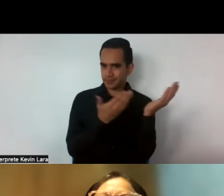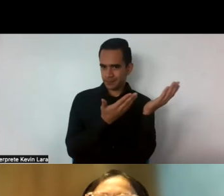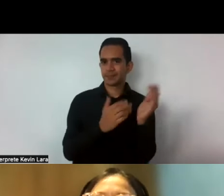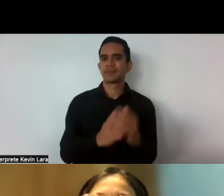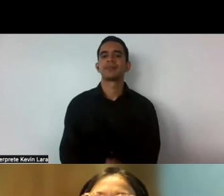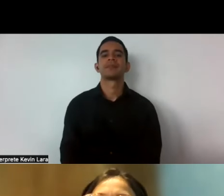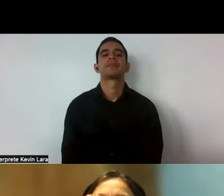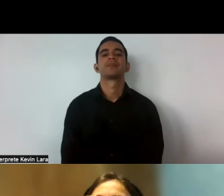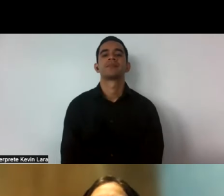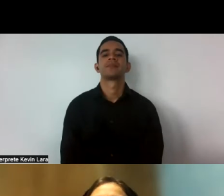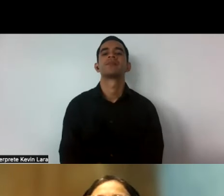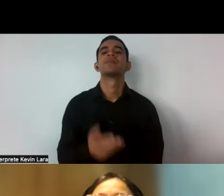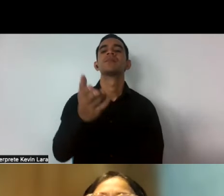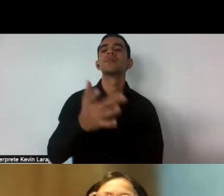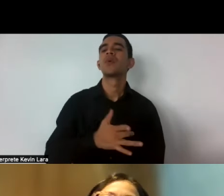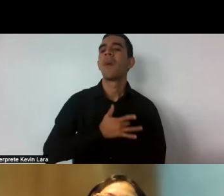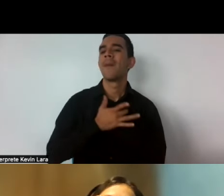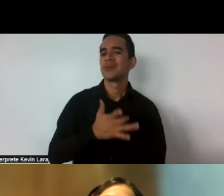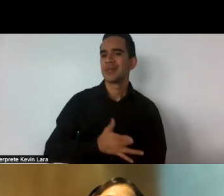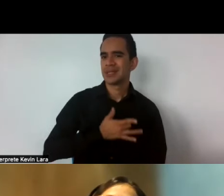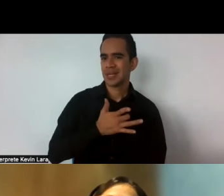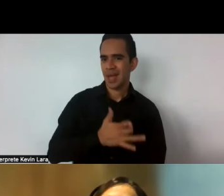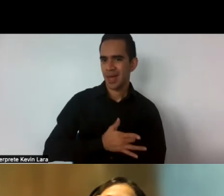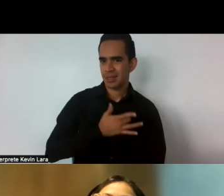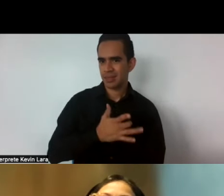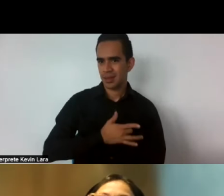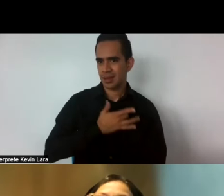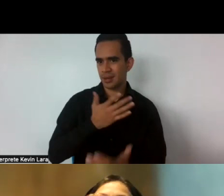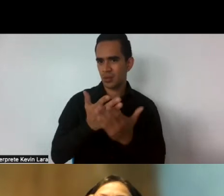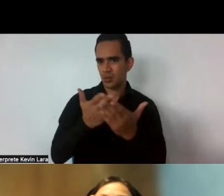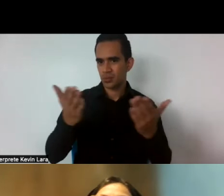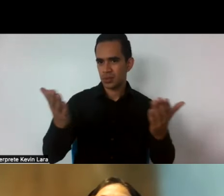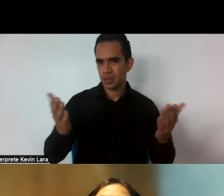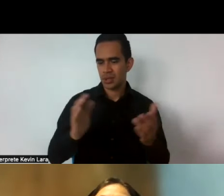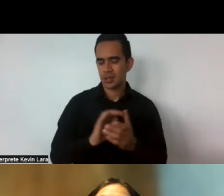¿Qué les transmite la segunda imagen que les estoy mostrando?